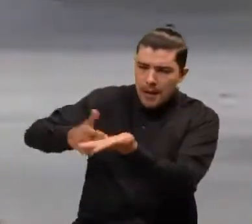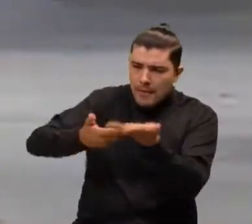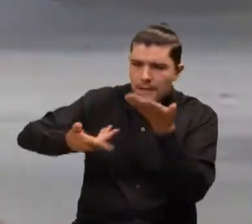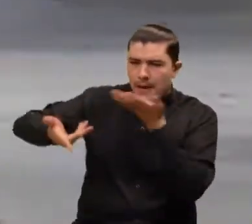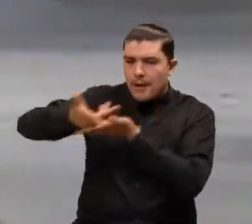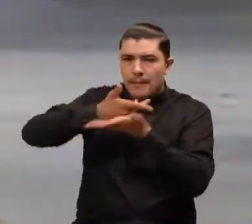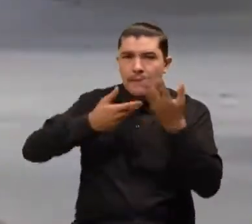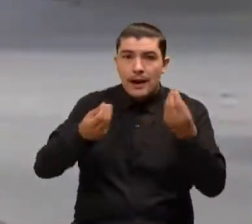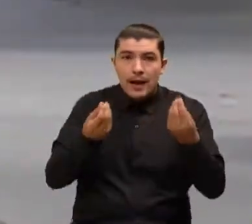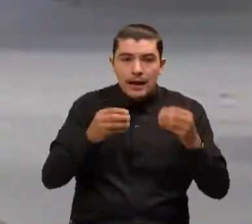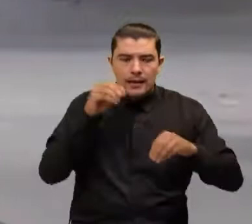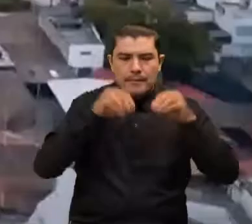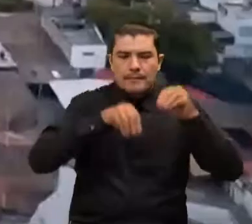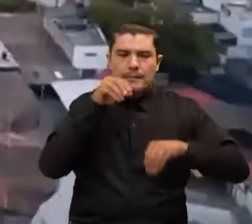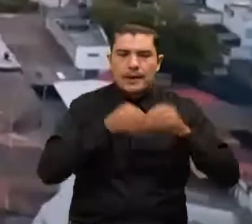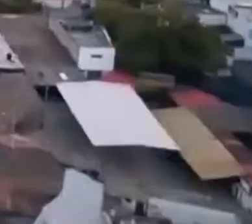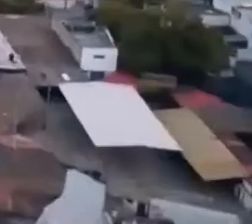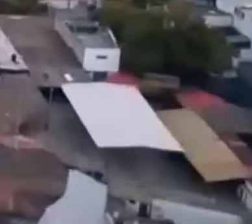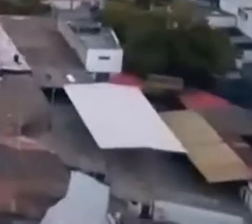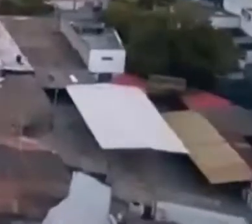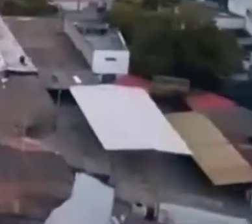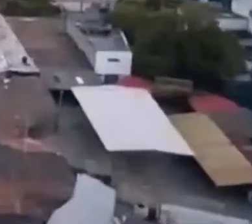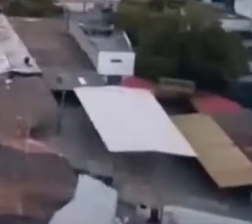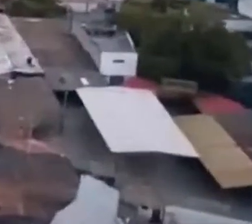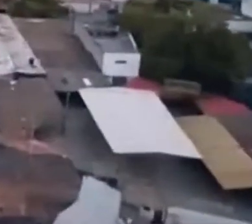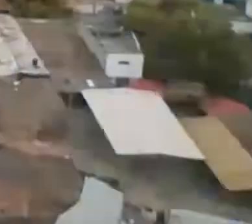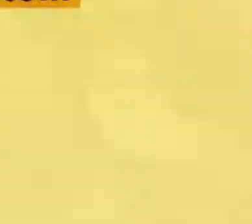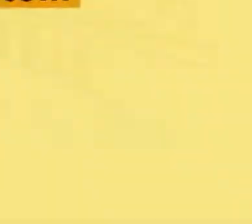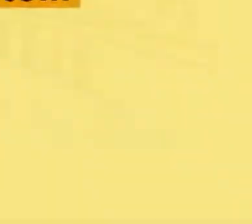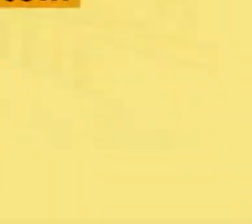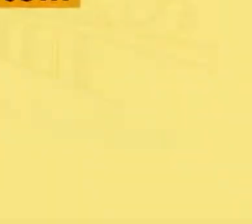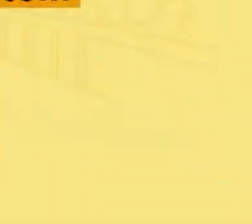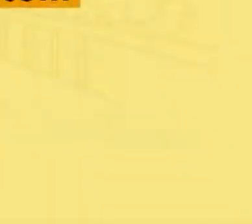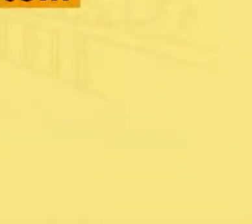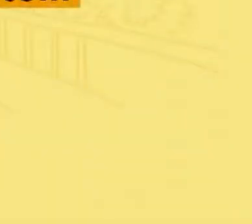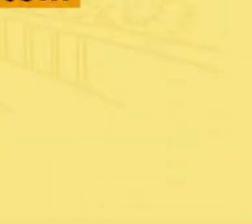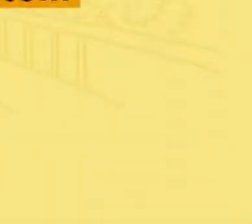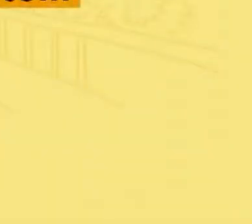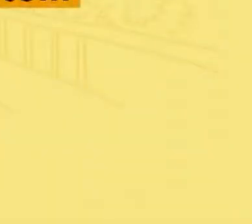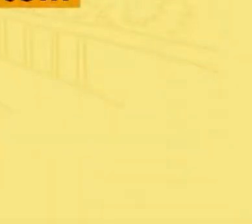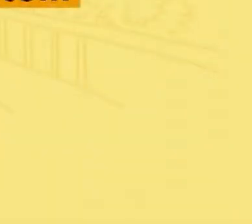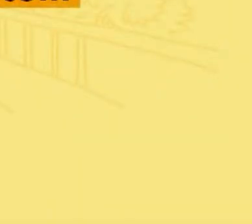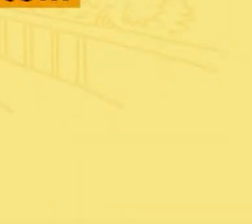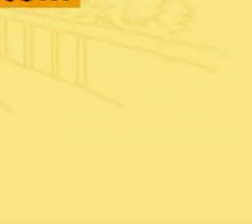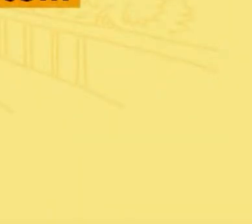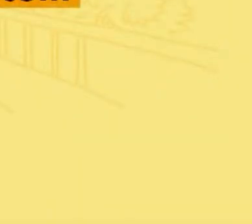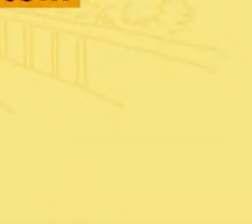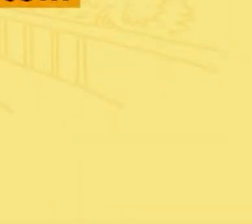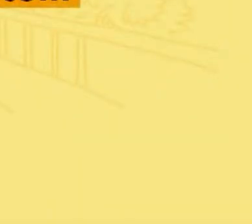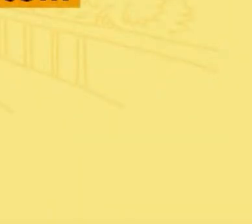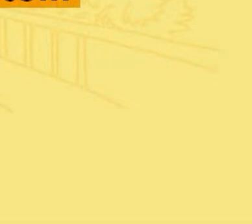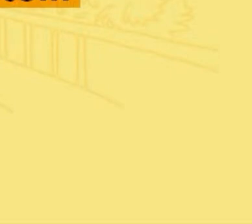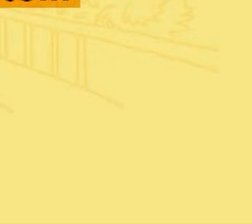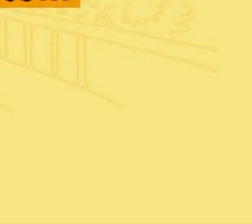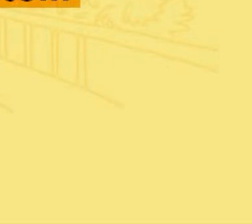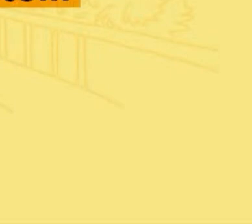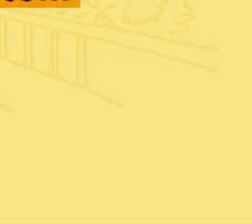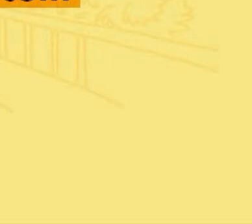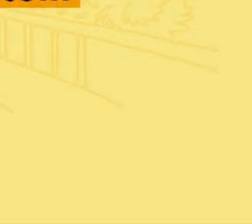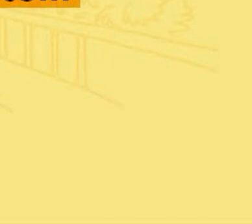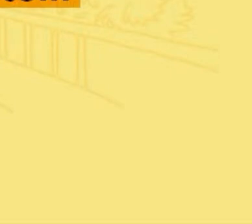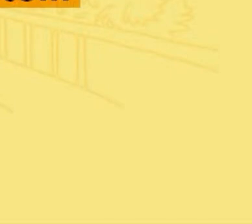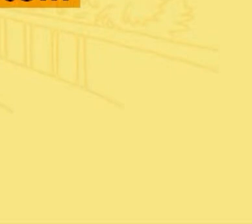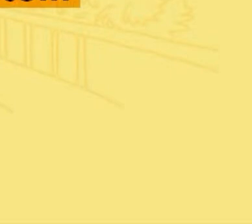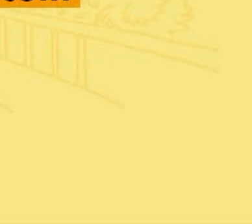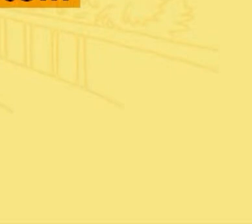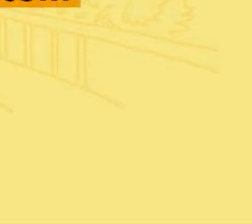que puedan frenar la violencia en el área metropolitana de Cúcuta. En Amarilo confiamos unos en otros para llegar más